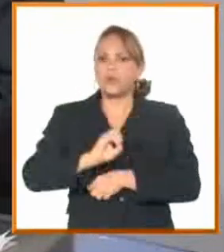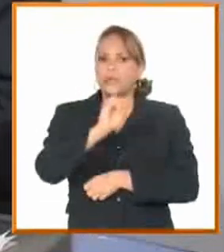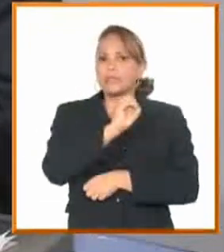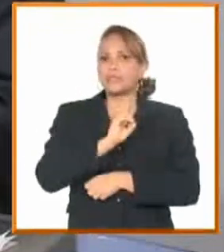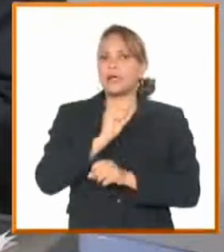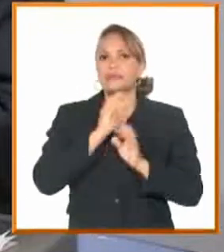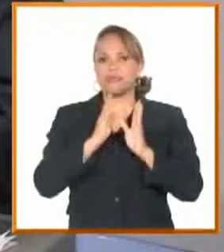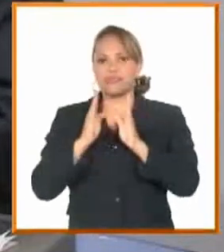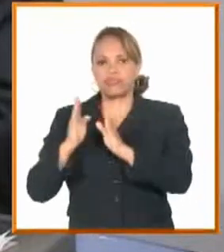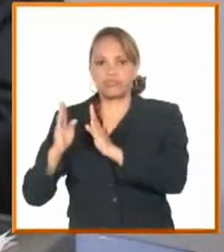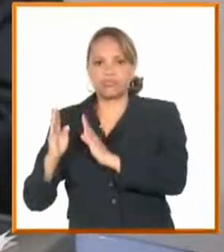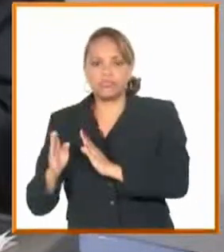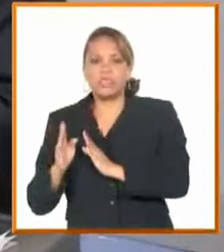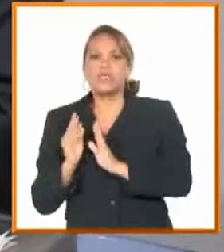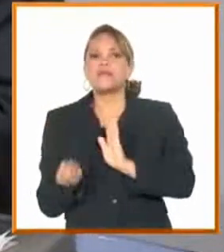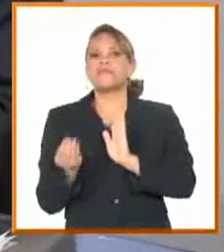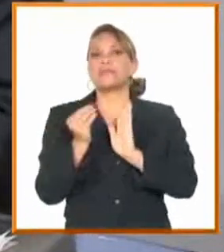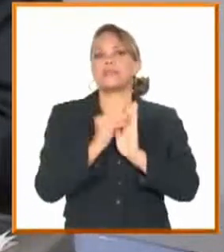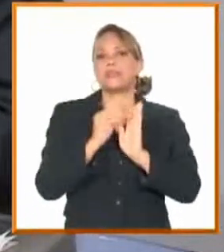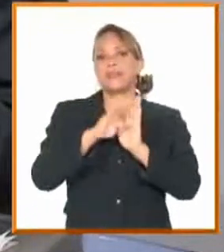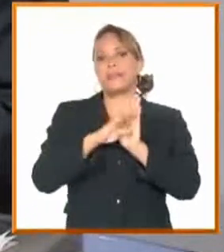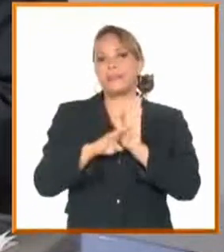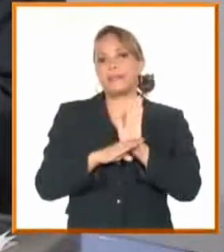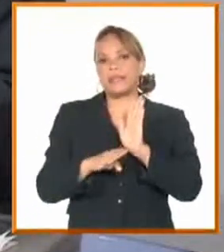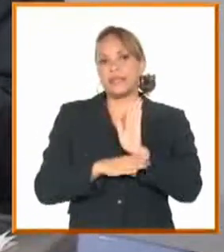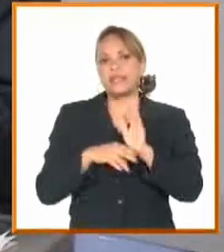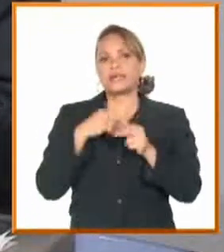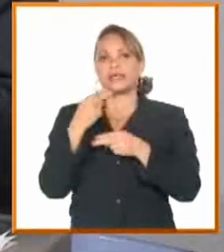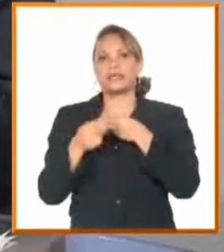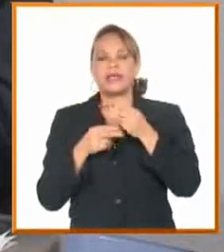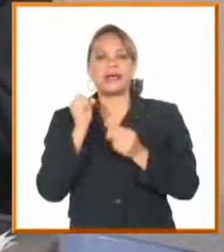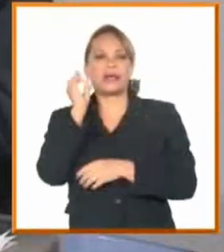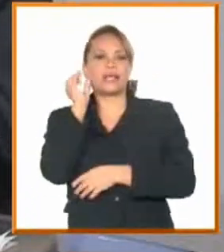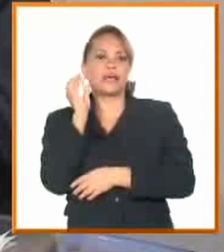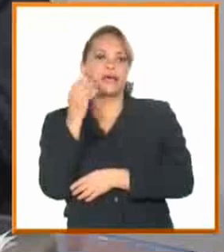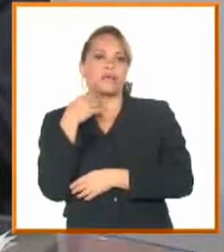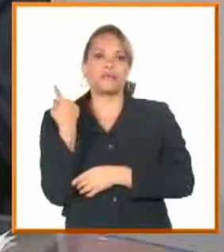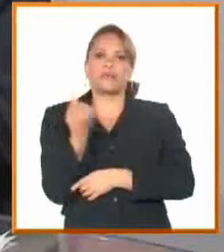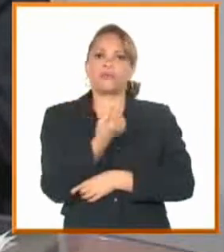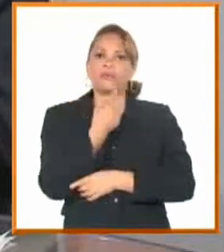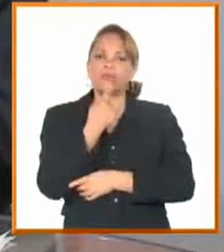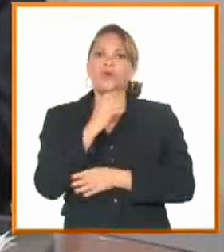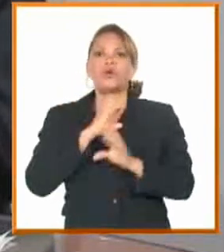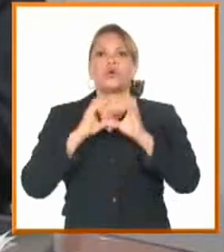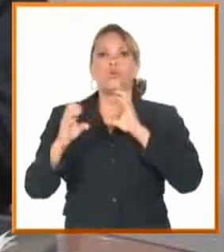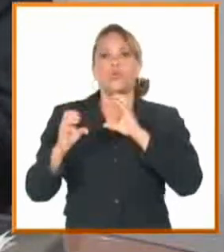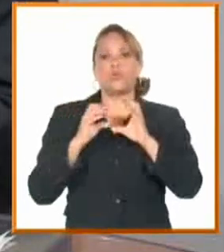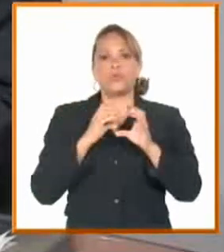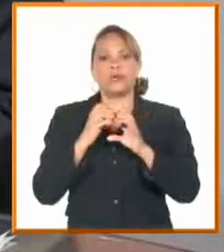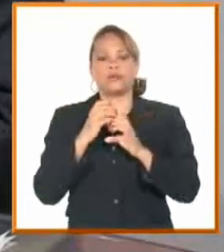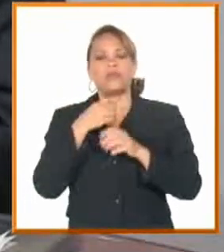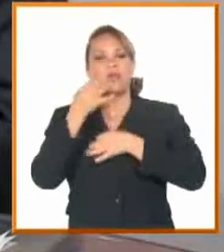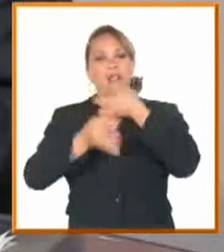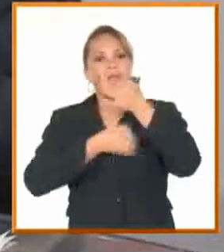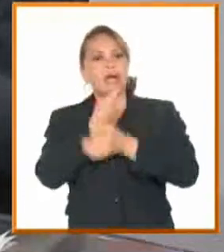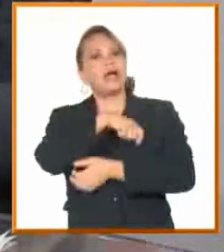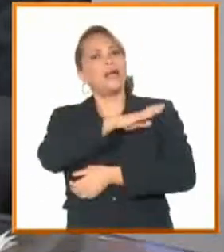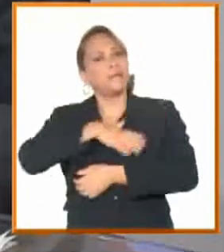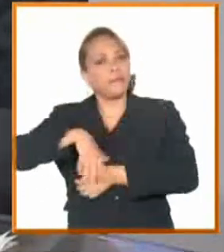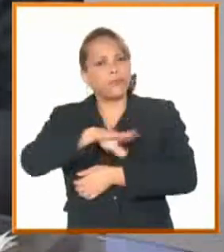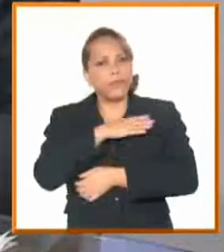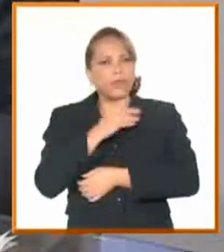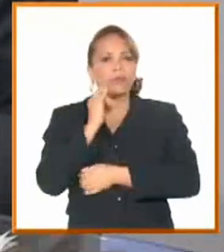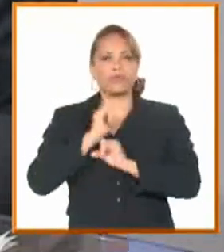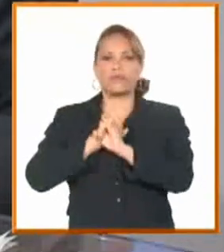poder conducir, implementar las medidas que se han diseñado, trabajar en comunicación constante y directa con el pueblo, que el pueblo esté